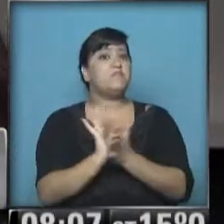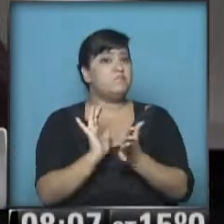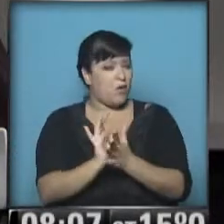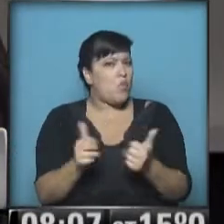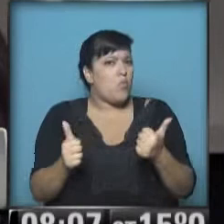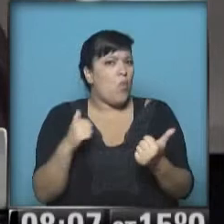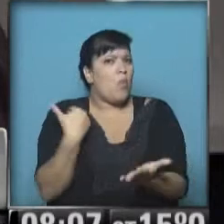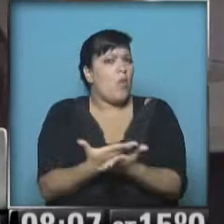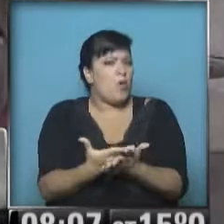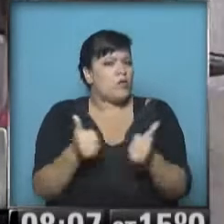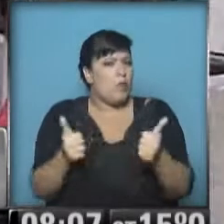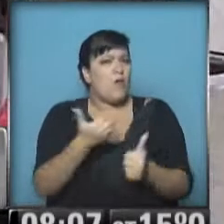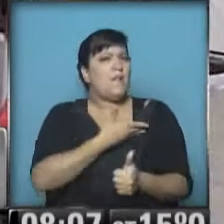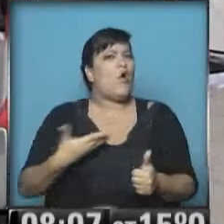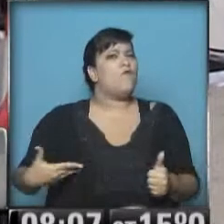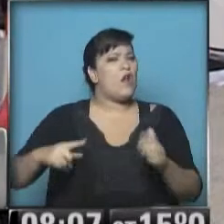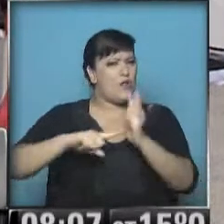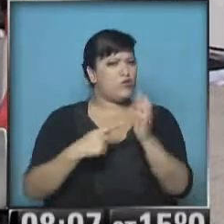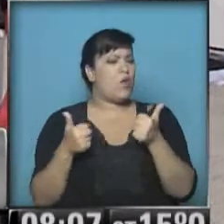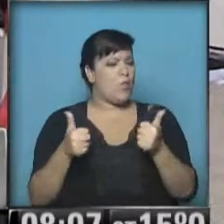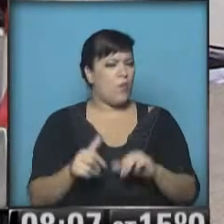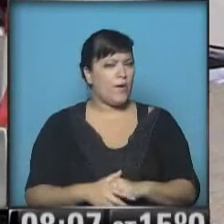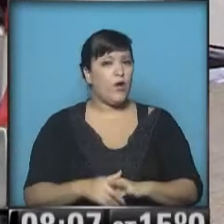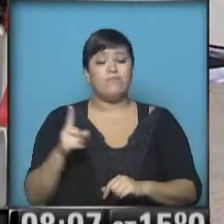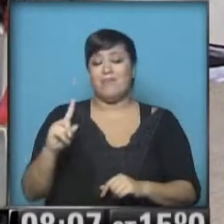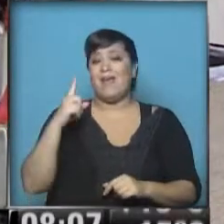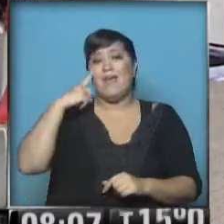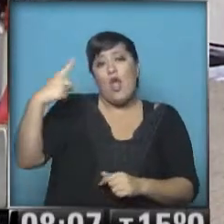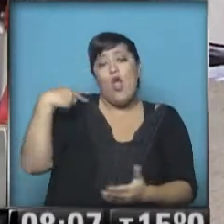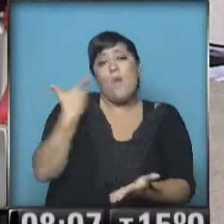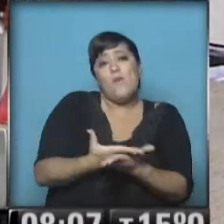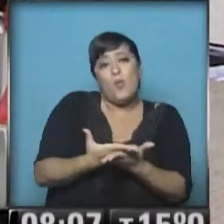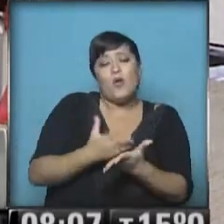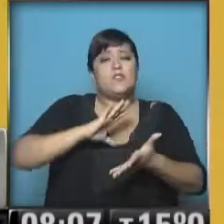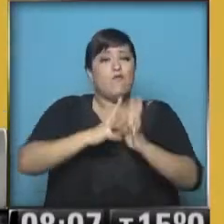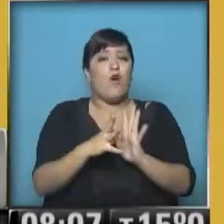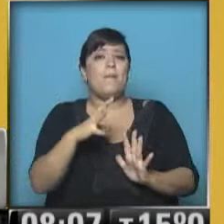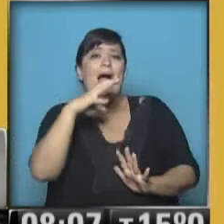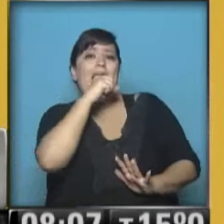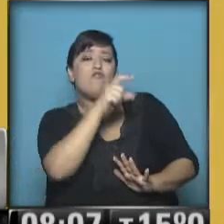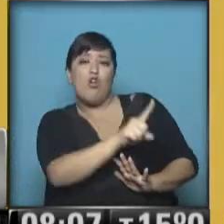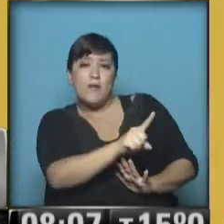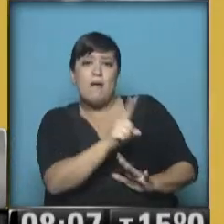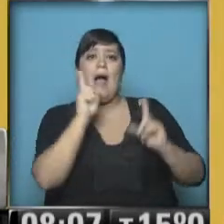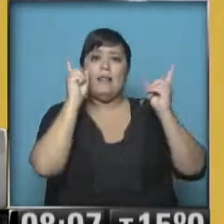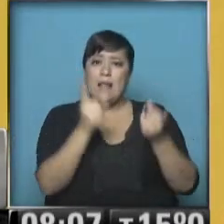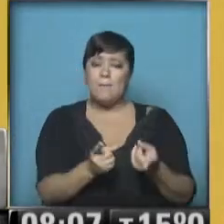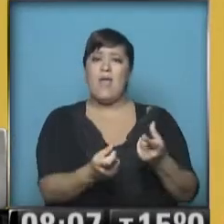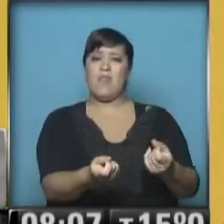iniciativa realmente valiosa de parte del gobierno de la ciudad. Y creo que esta propuesta de hacerlo de manera anónima también garantiza